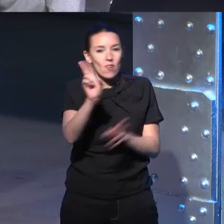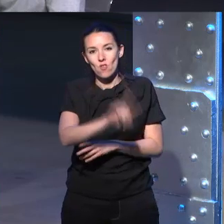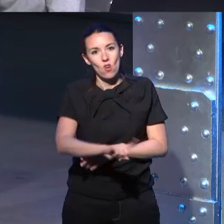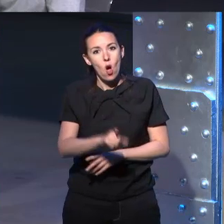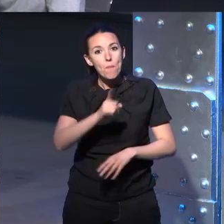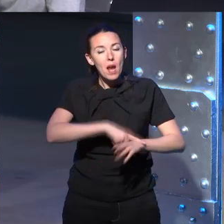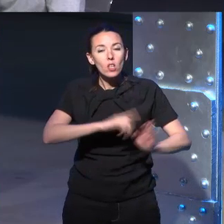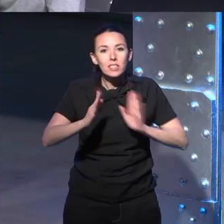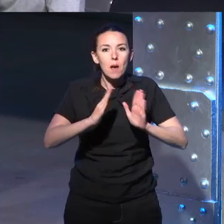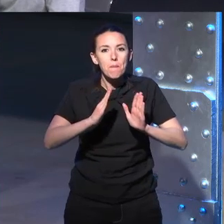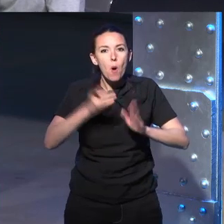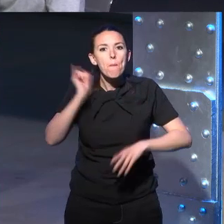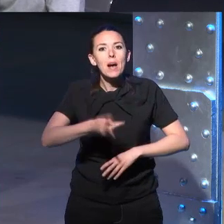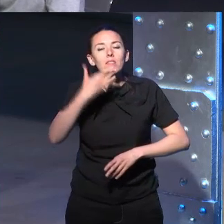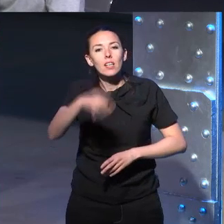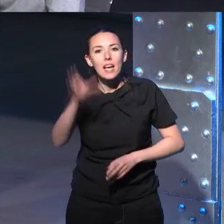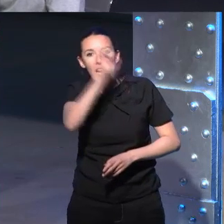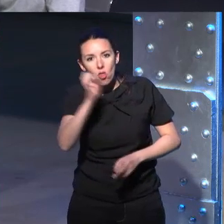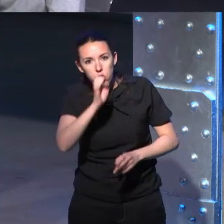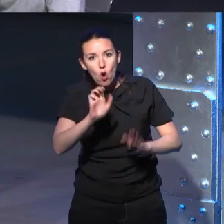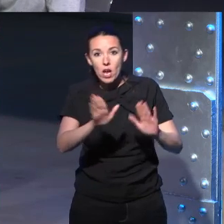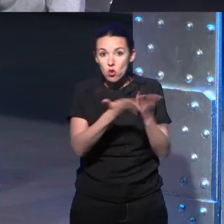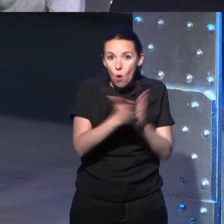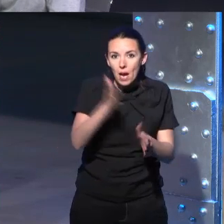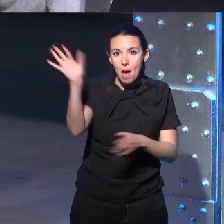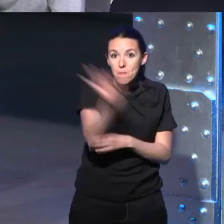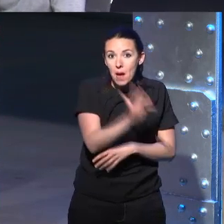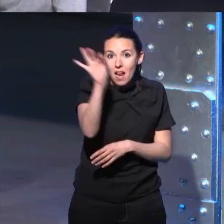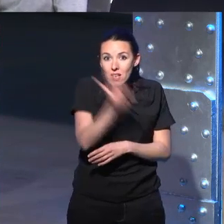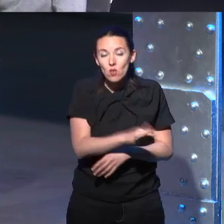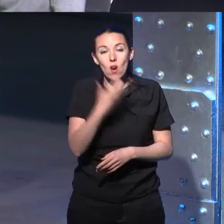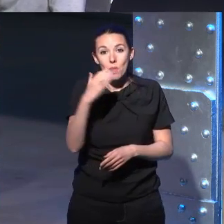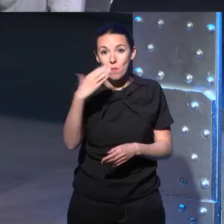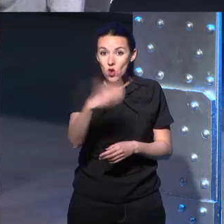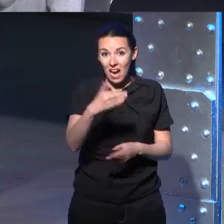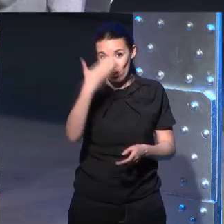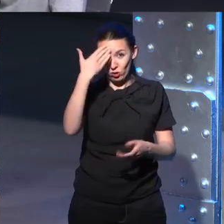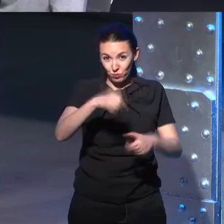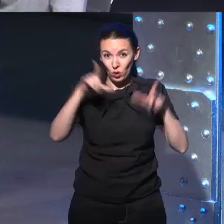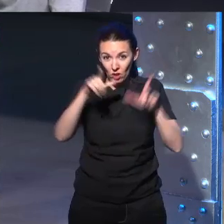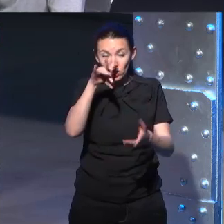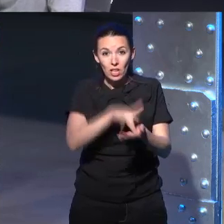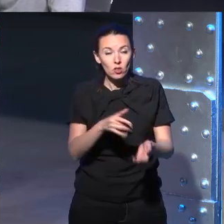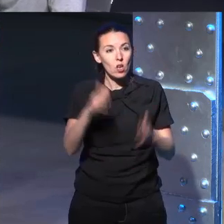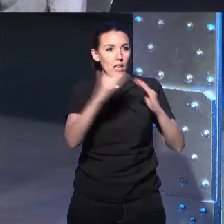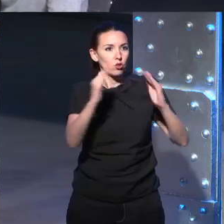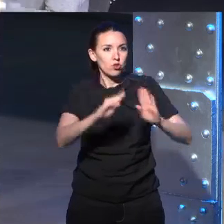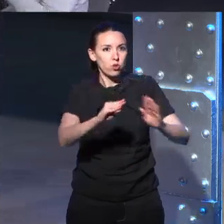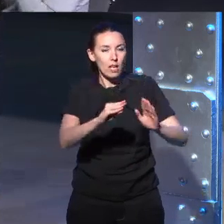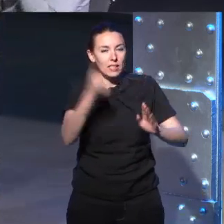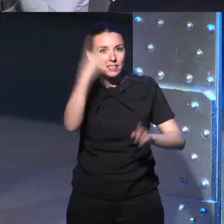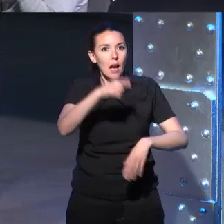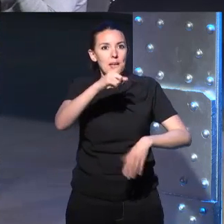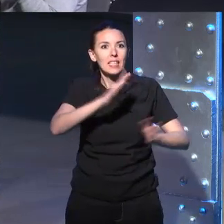tiempo son las canciones, las novelas, las películas que pone Carlos Jason y los argonautas. Eso es fantástico.